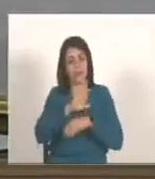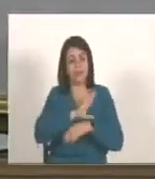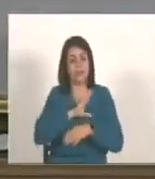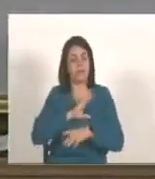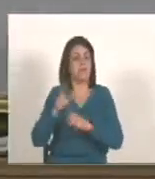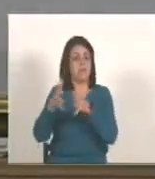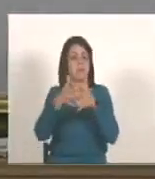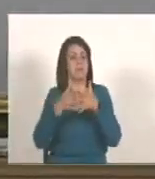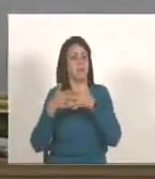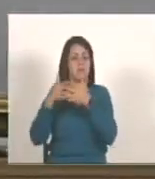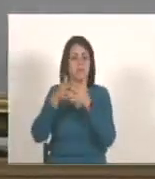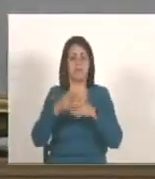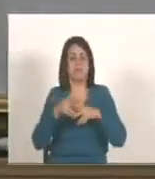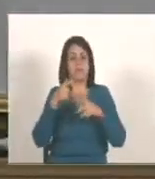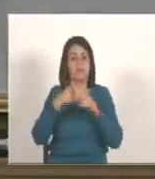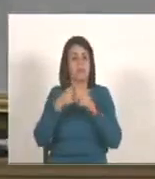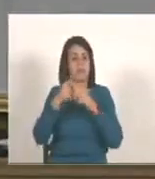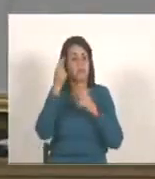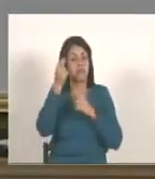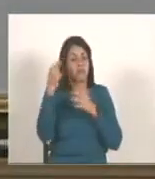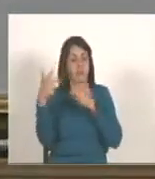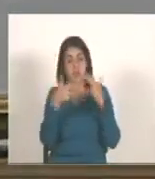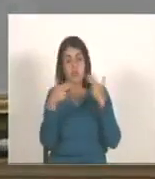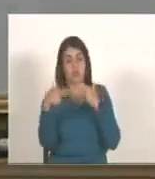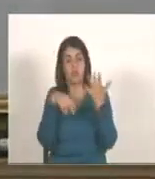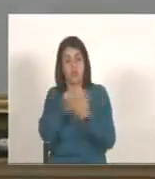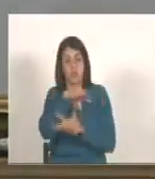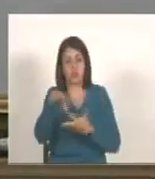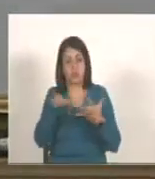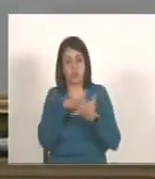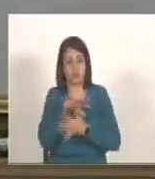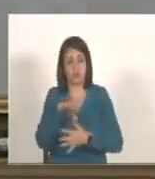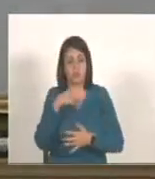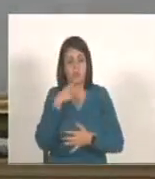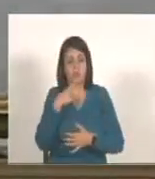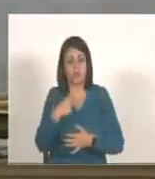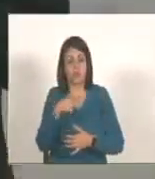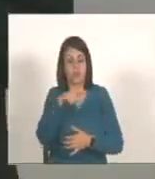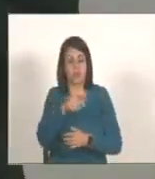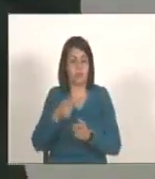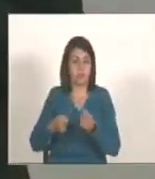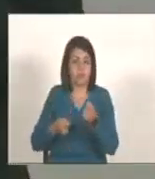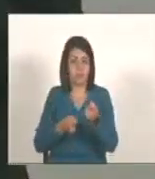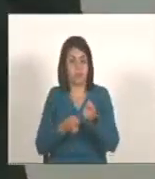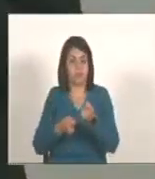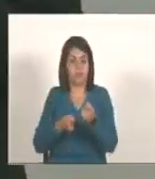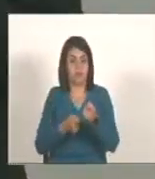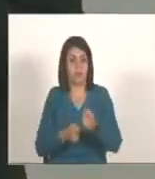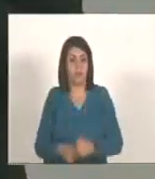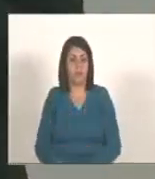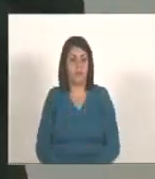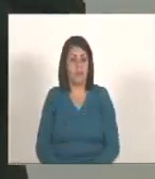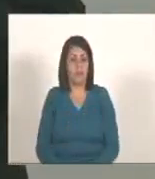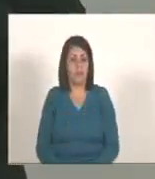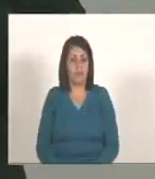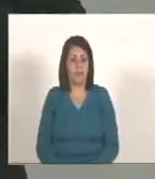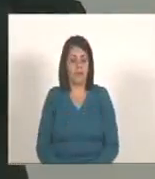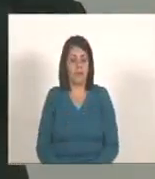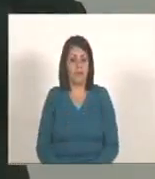imperialista, ningún violento, ningún agresivo a atacar lo